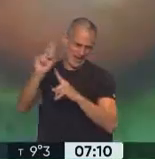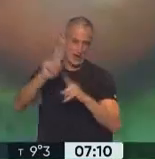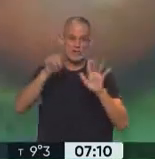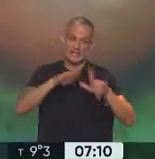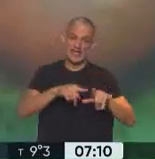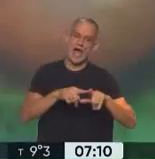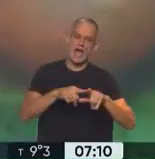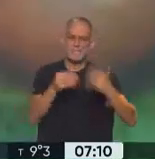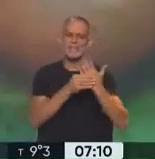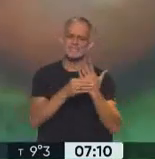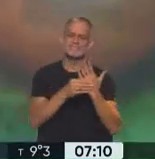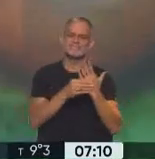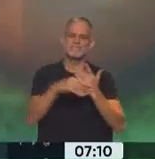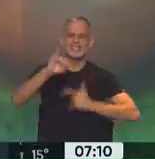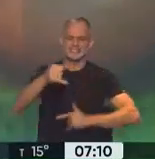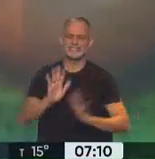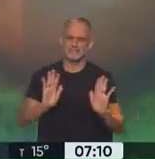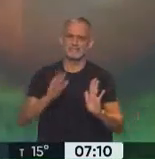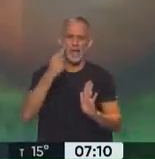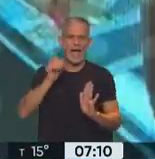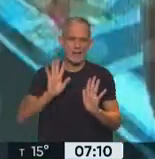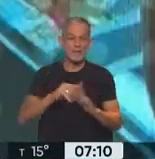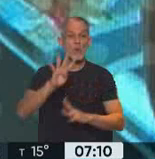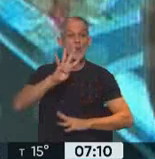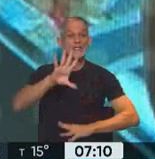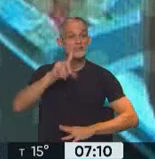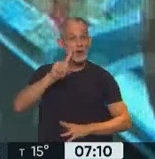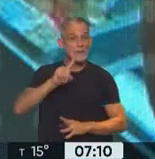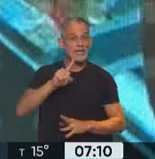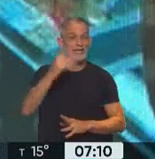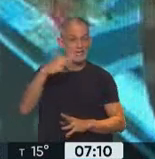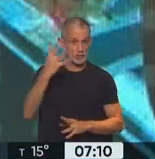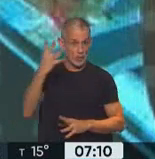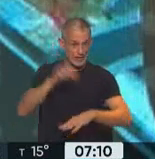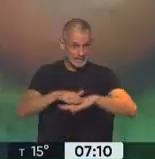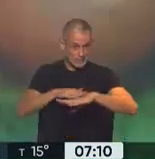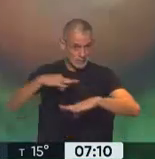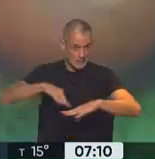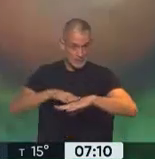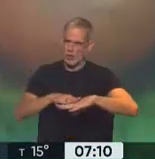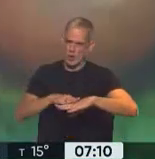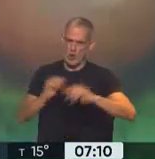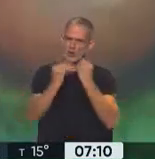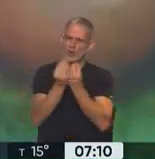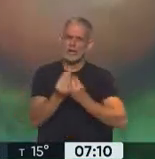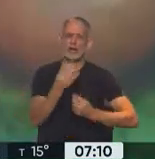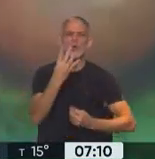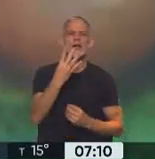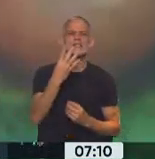Europa. Así es, y dicen, vamos a ir por más. 45.540 flores es el número. No, el número se va a ir